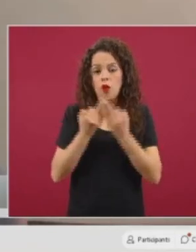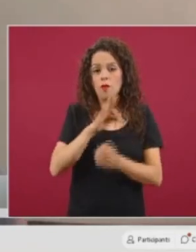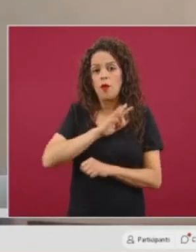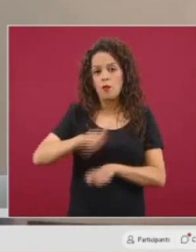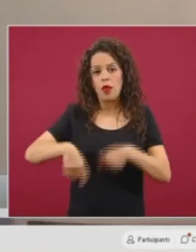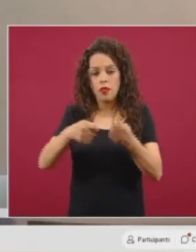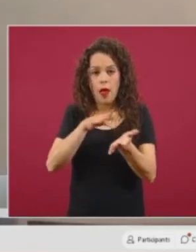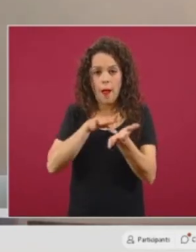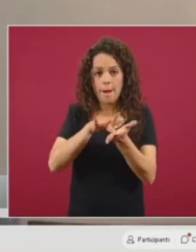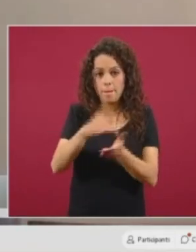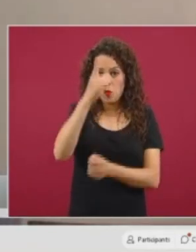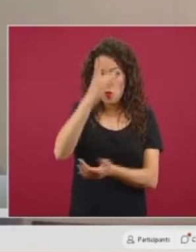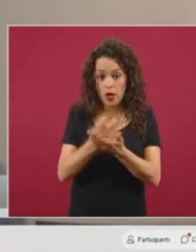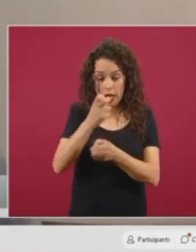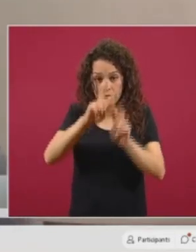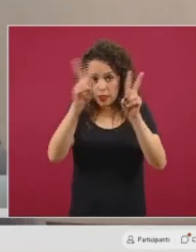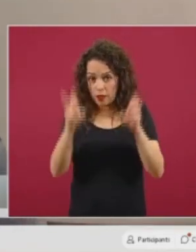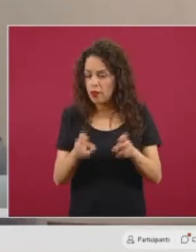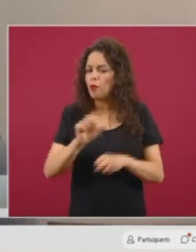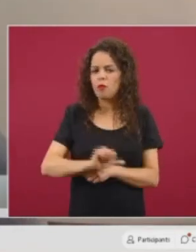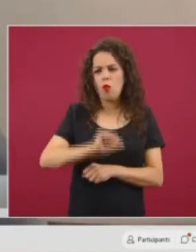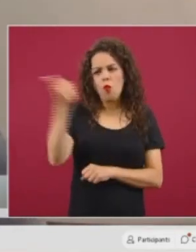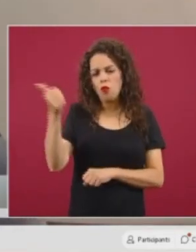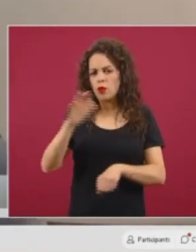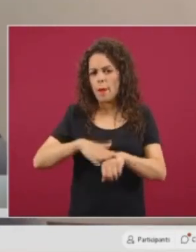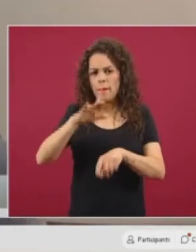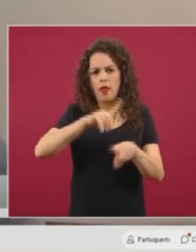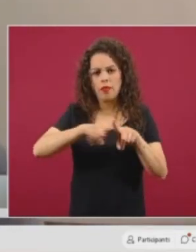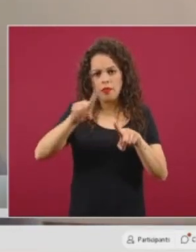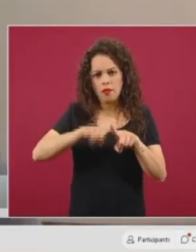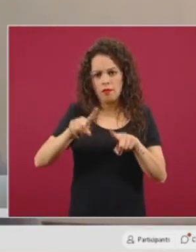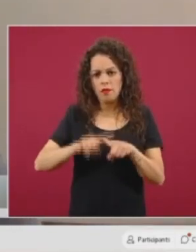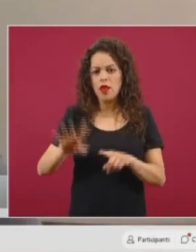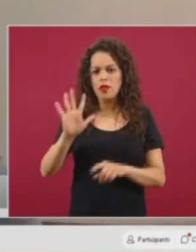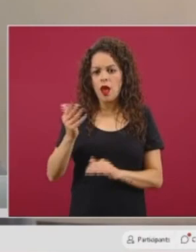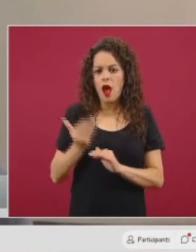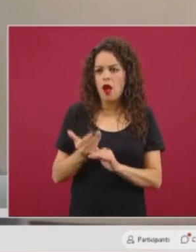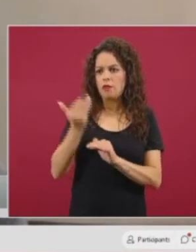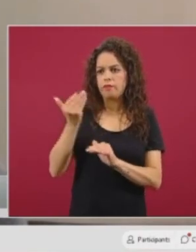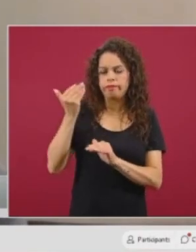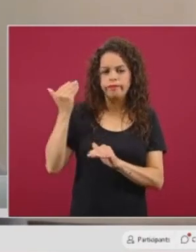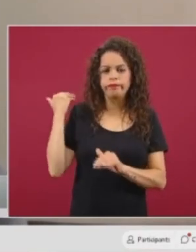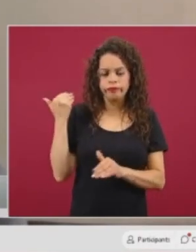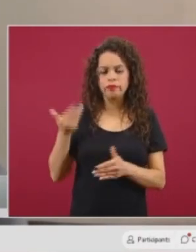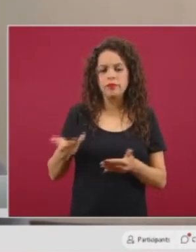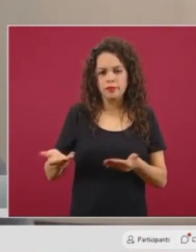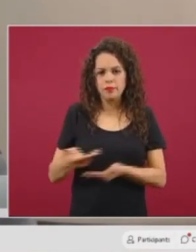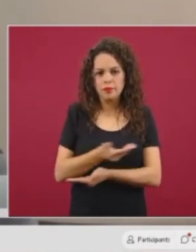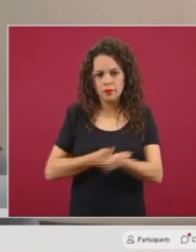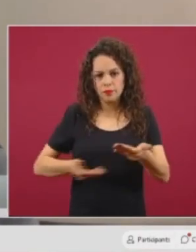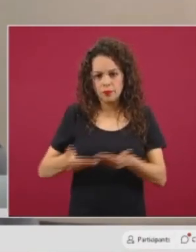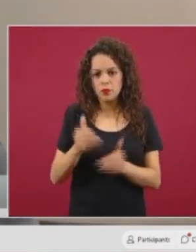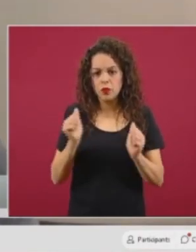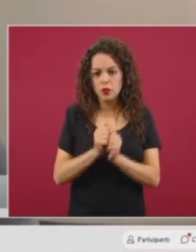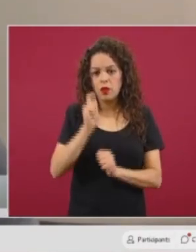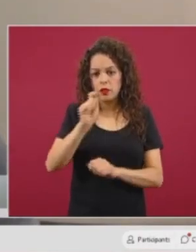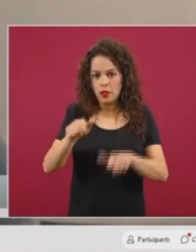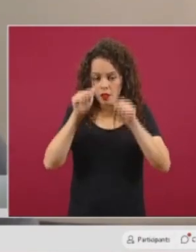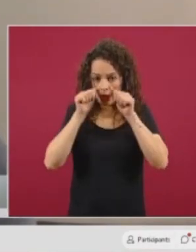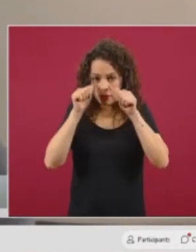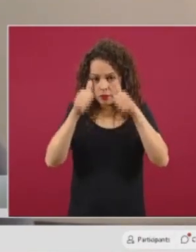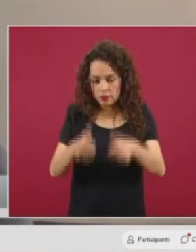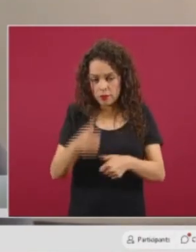van sobre el tema, sino sobre otros que hemos ya conversado en cuanto a la continuidad de los servicios de salud